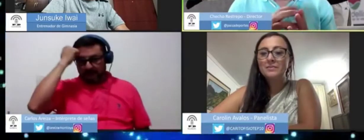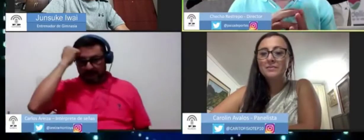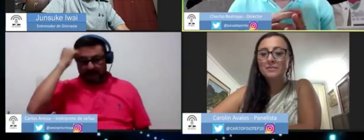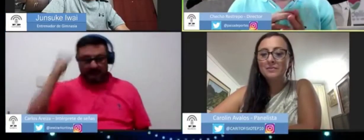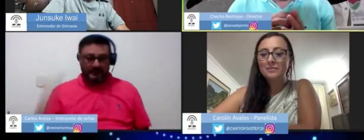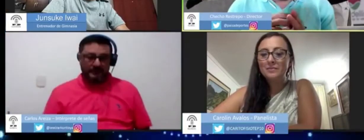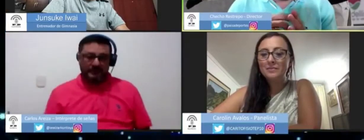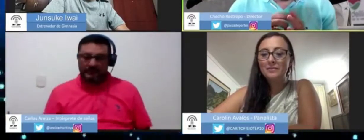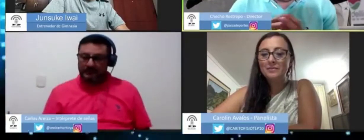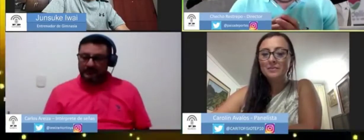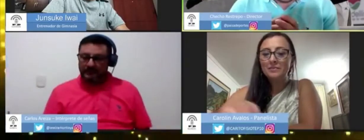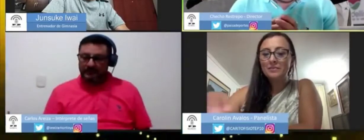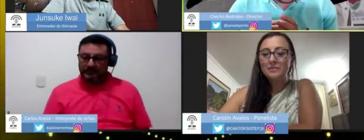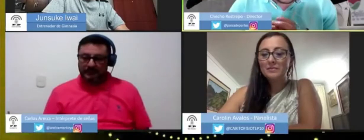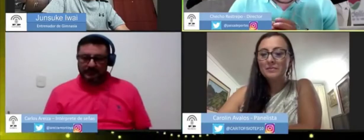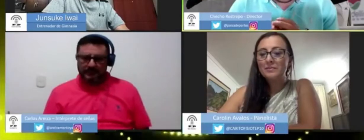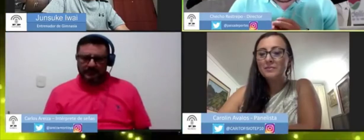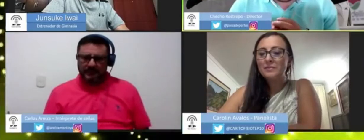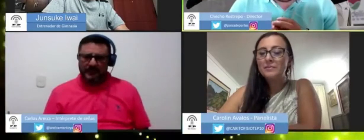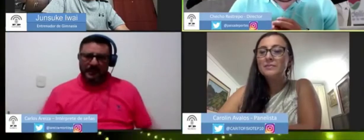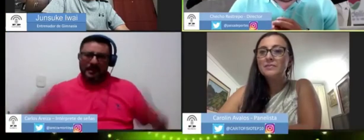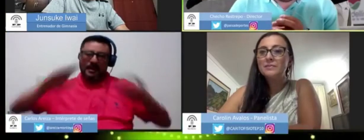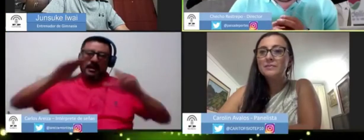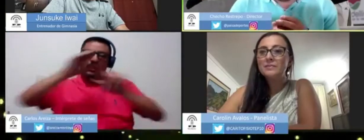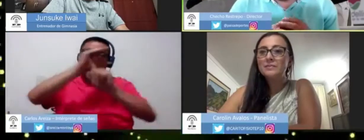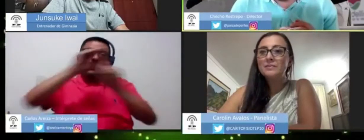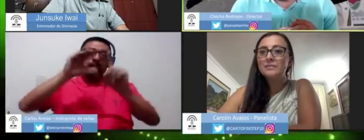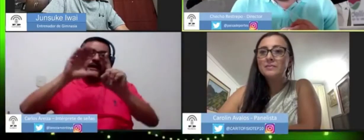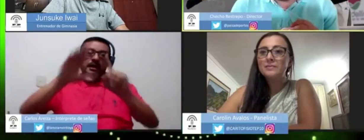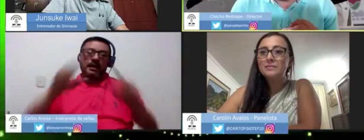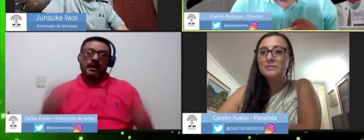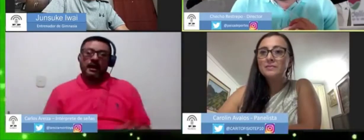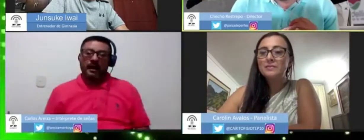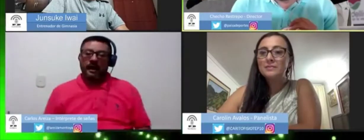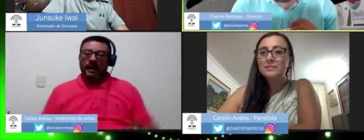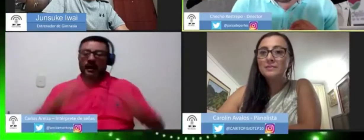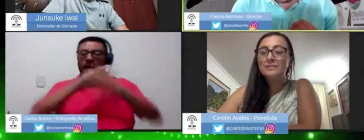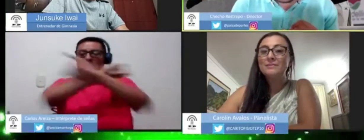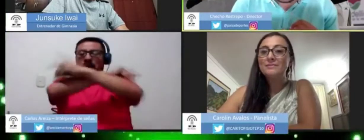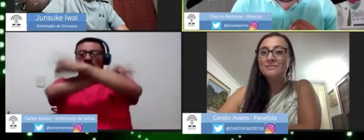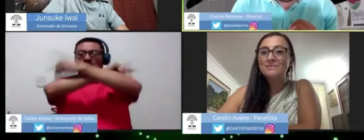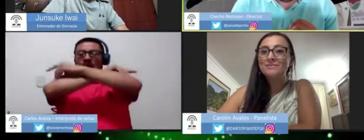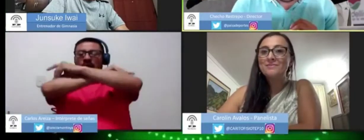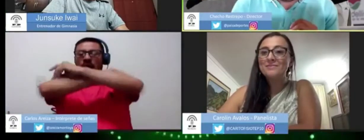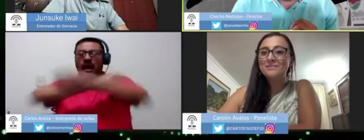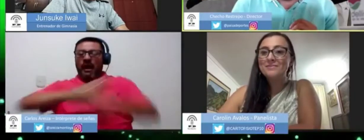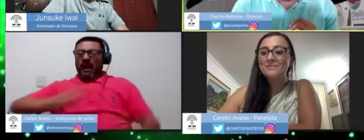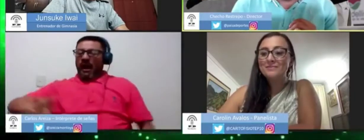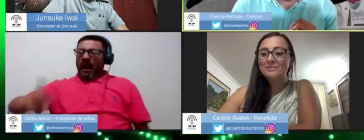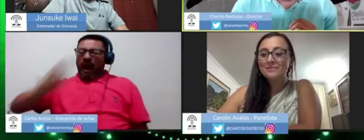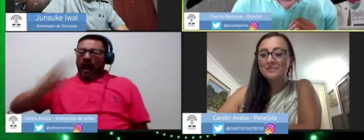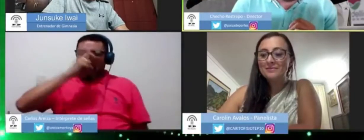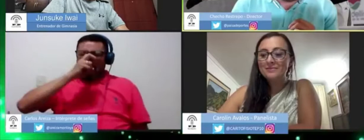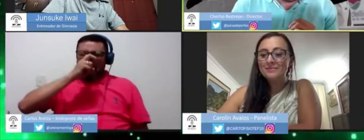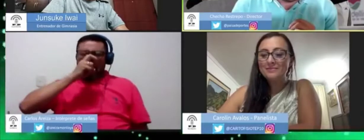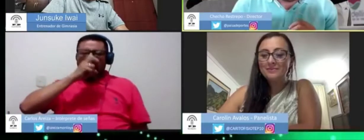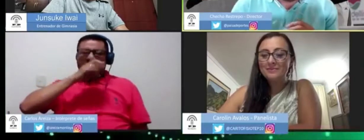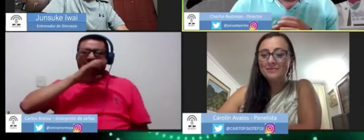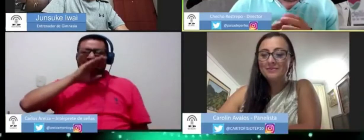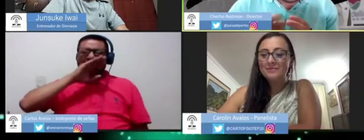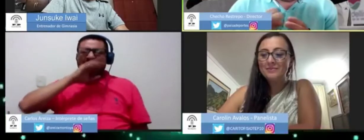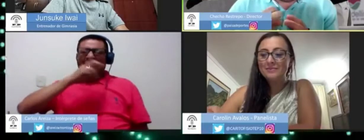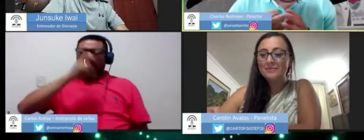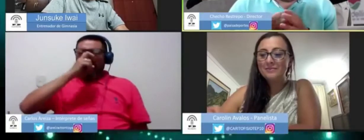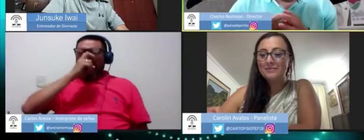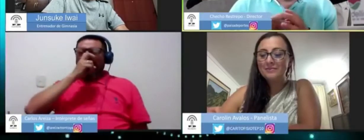viene de una cultura con una disciplina muy férrea, no sé si muy rígida?